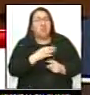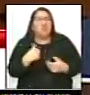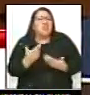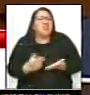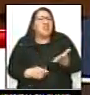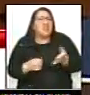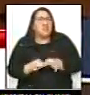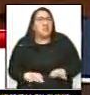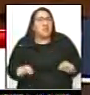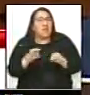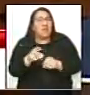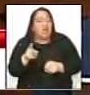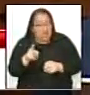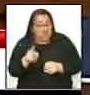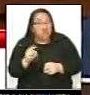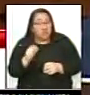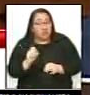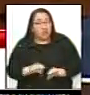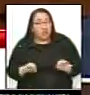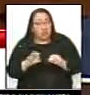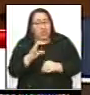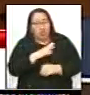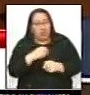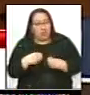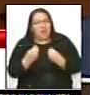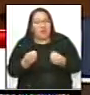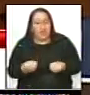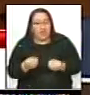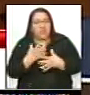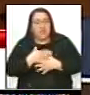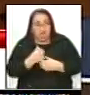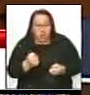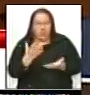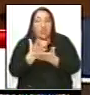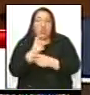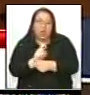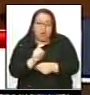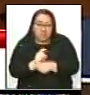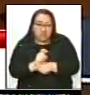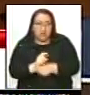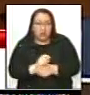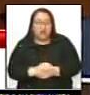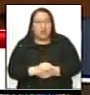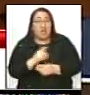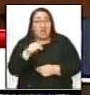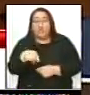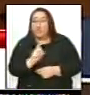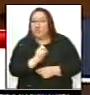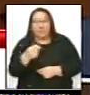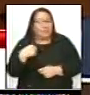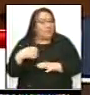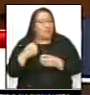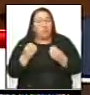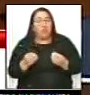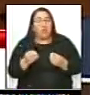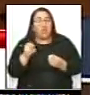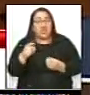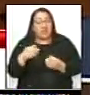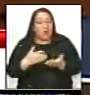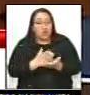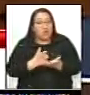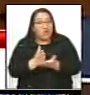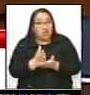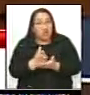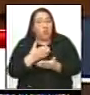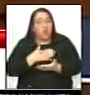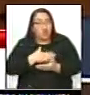que priorizar, presidente? Es importante. El Estado tiene que priorizar salud, educación. Eso no lo estamos haciendo porque está orientado